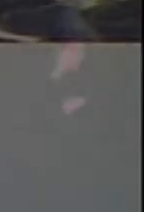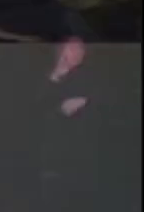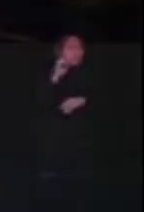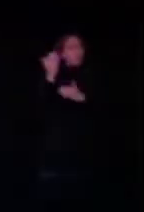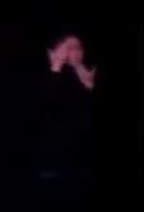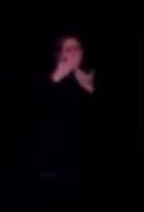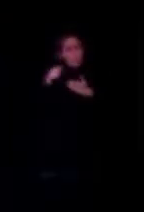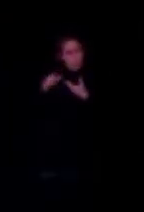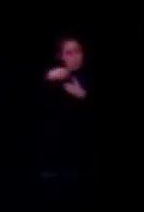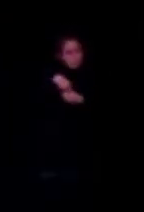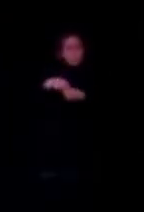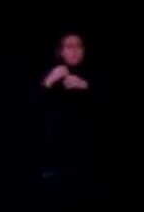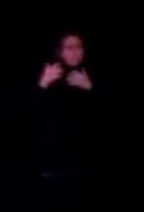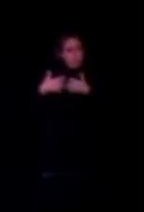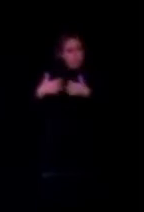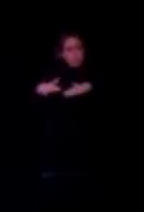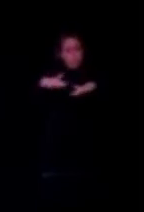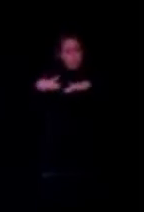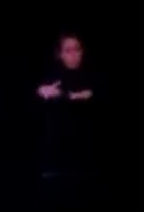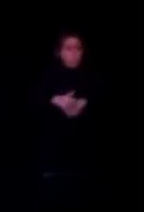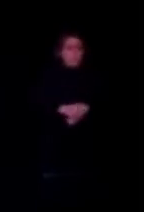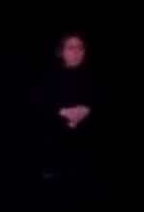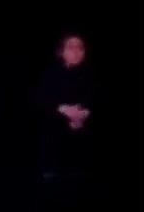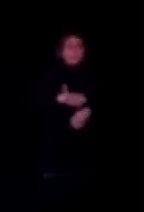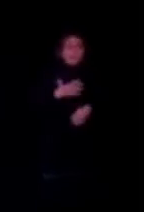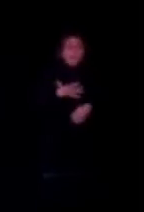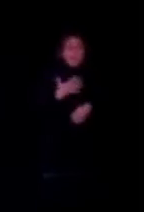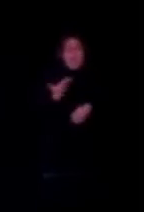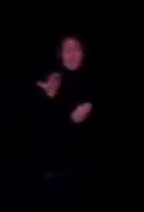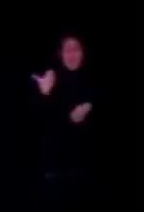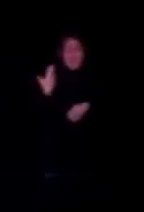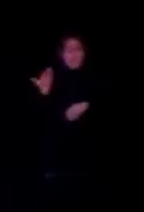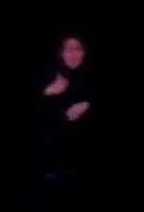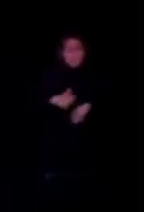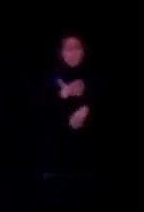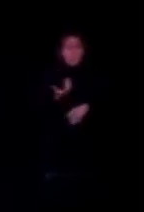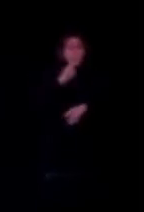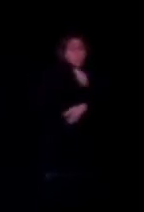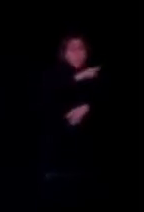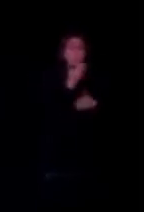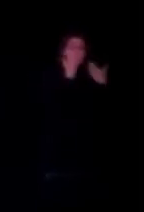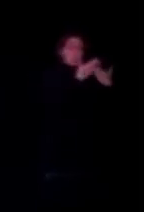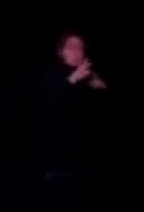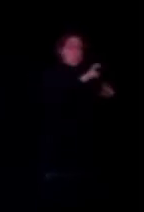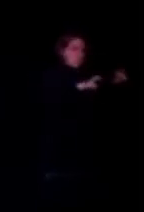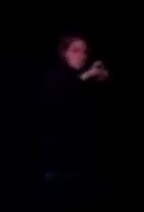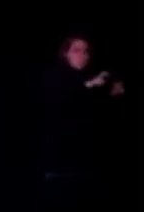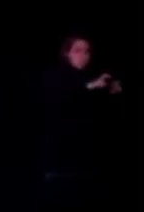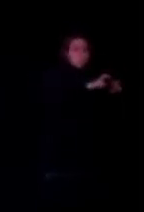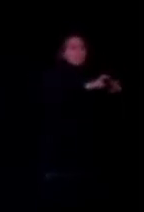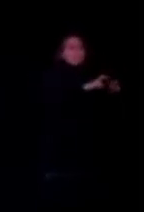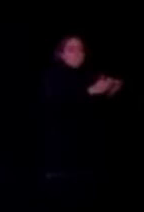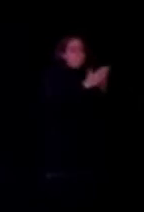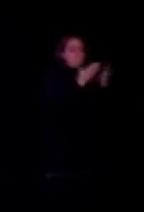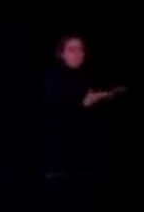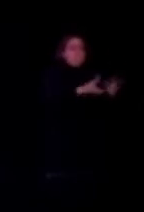si miráis en vuestra en nuestra escuela posiblemente encontréis un vídeo que ya lo tendréis retirado que sería una escuela para la diversidad